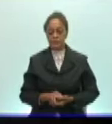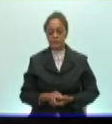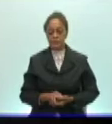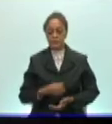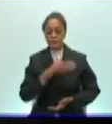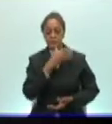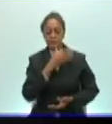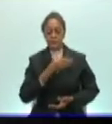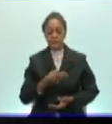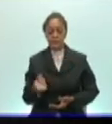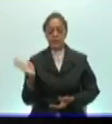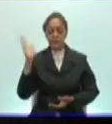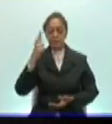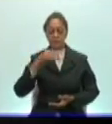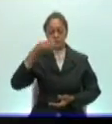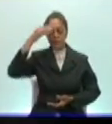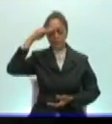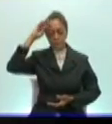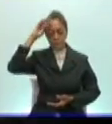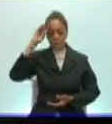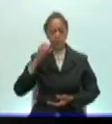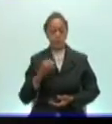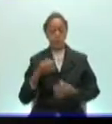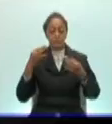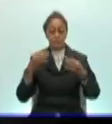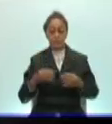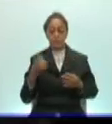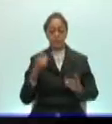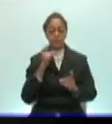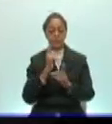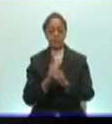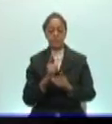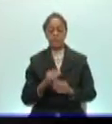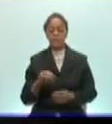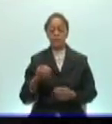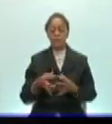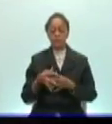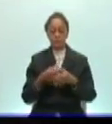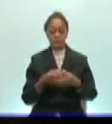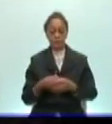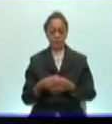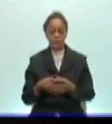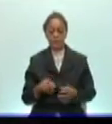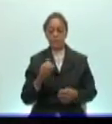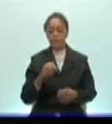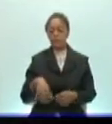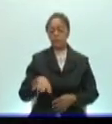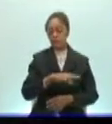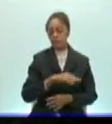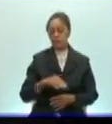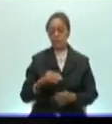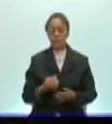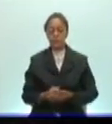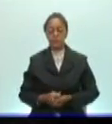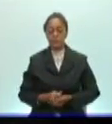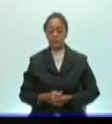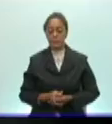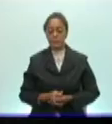Fidel Castro regresa a Cuba con el prestigio de haber enfrentado a los norteamericanos en su propio ámbito.